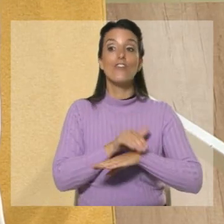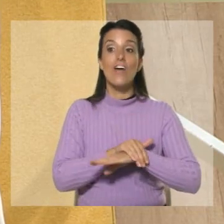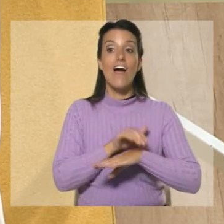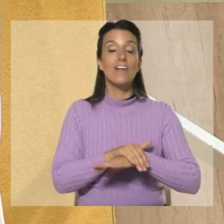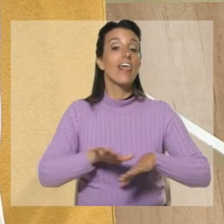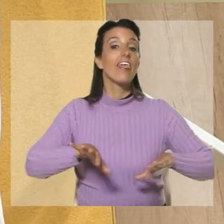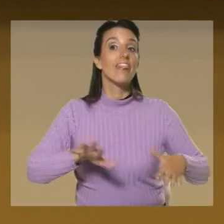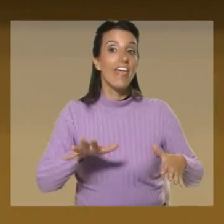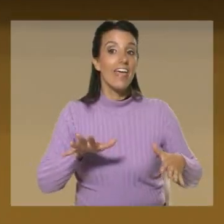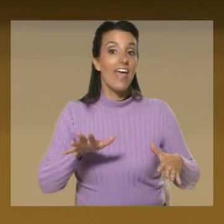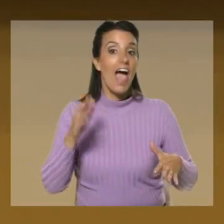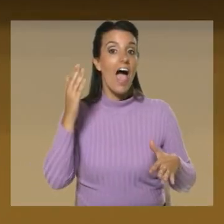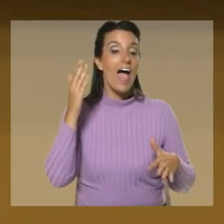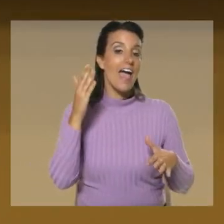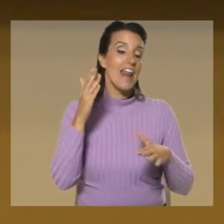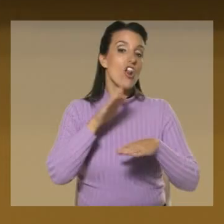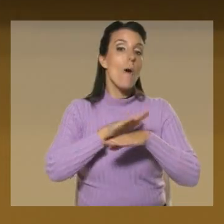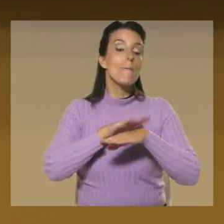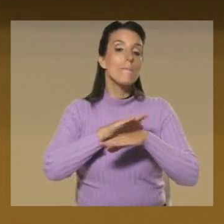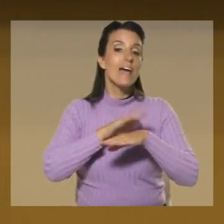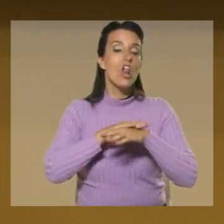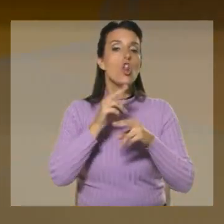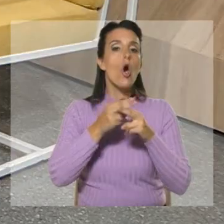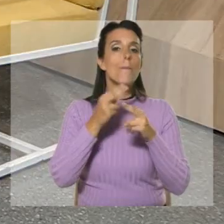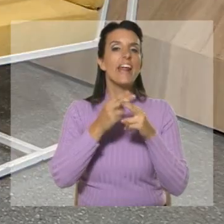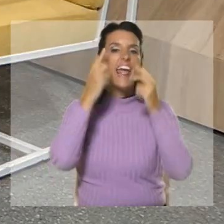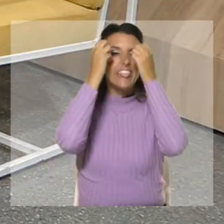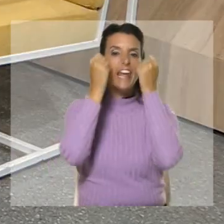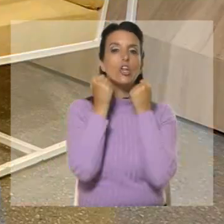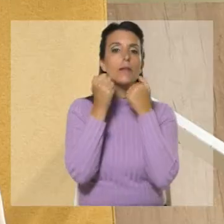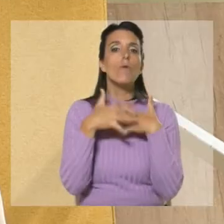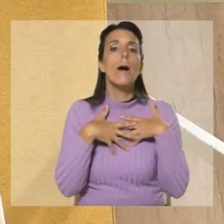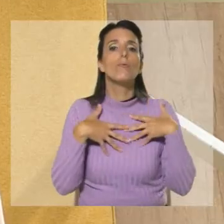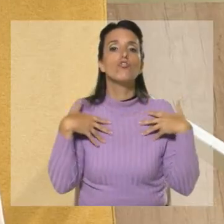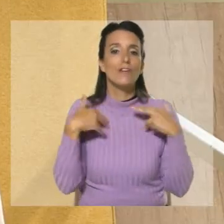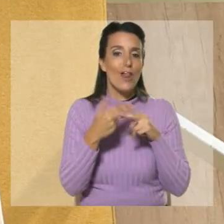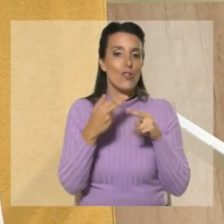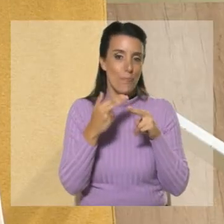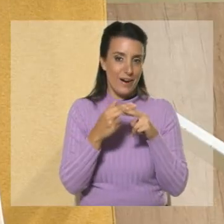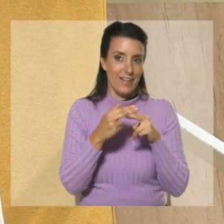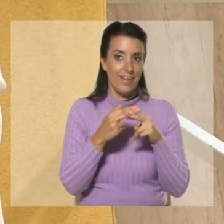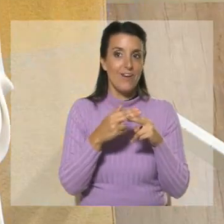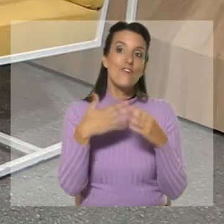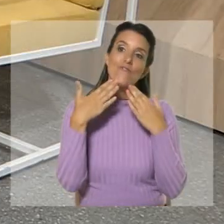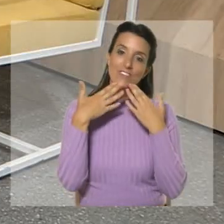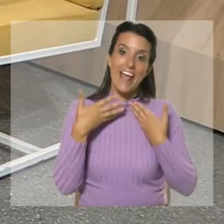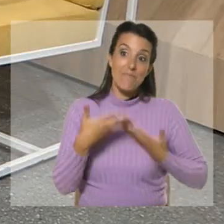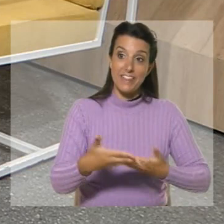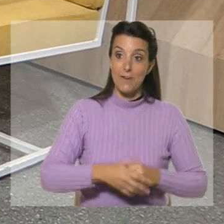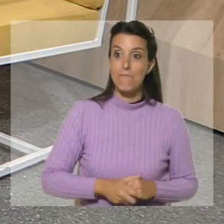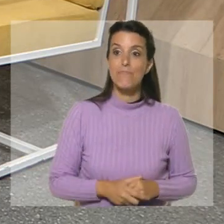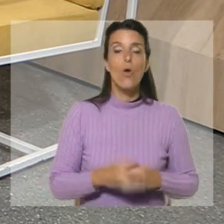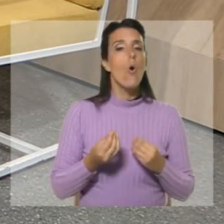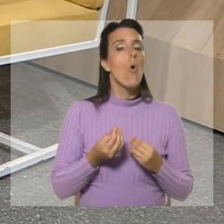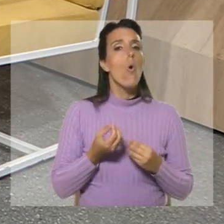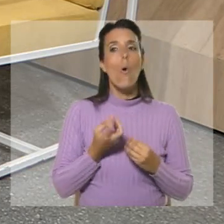la autoría de la obra Terrorismo Emocional. Bienvenida, Josefina, un gustazo tenerte aquí. Igualmente, gracias por la invitación. ¿Cuántas